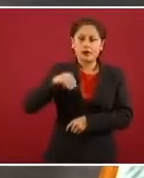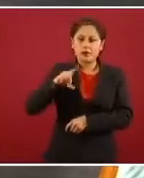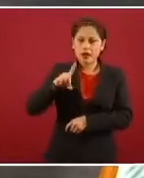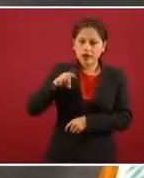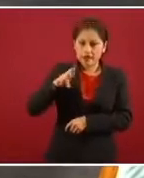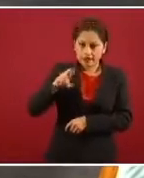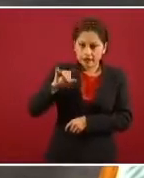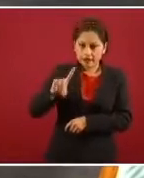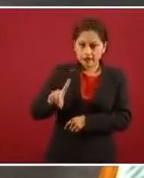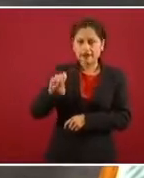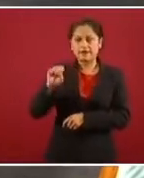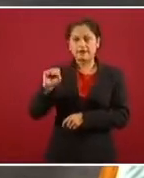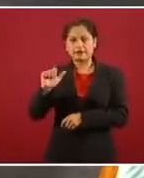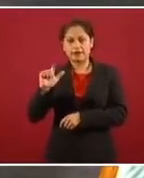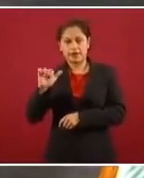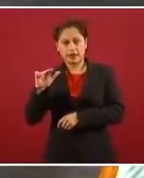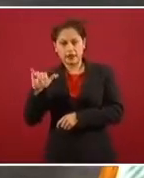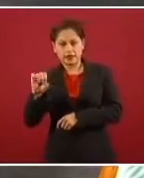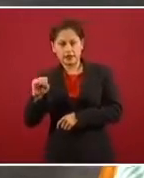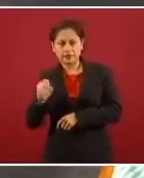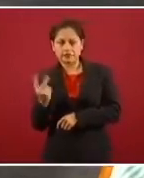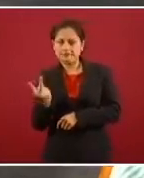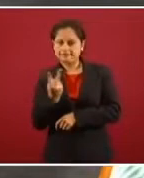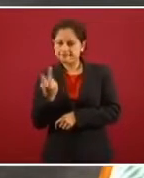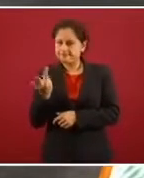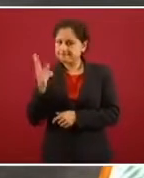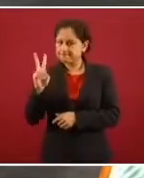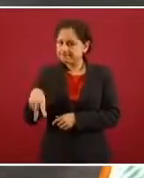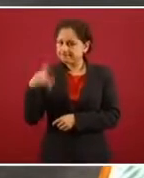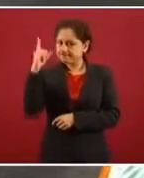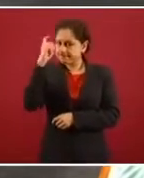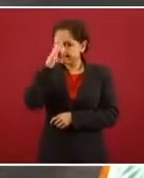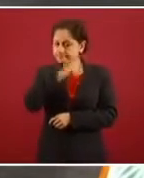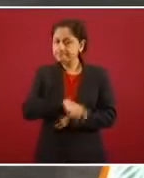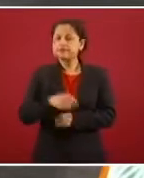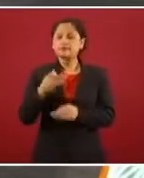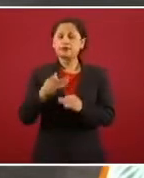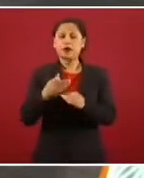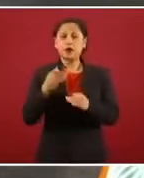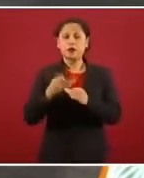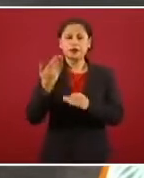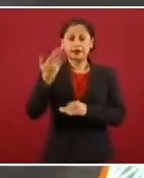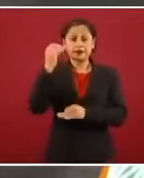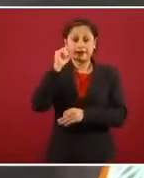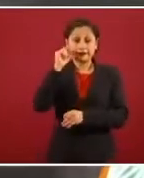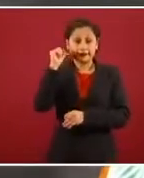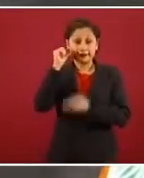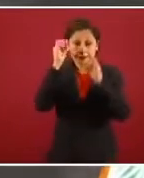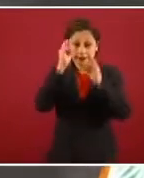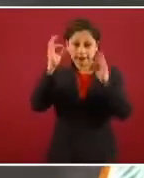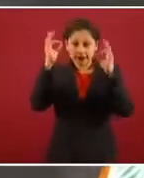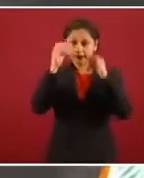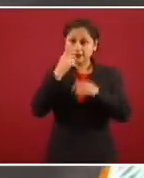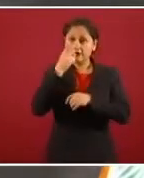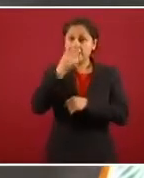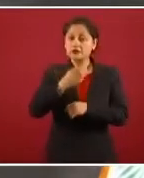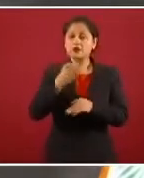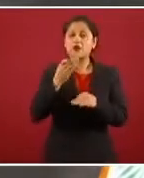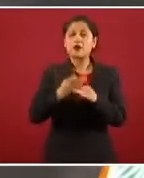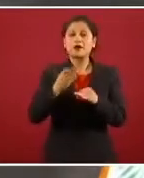Usted está enfrentando una circunstancia, como lo dijo el mismo canciller, muy retadora en este sentido, con un